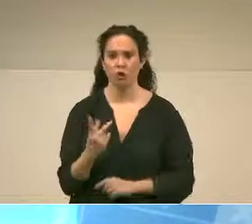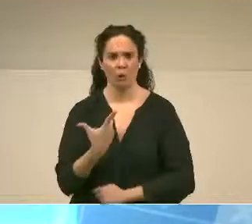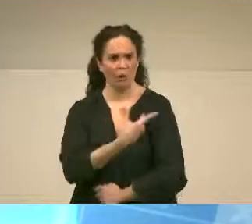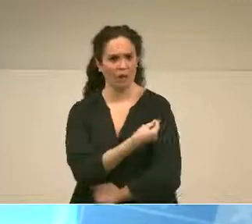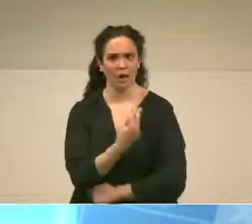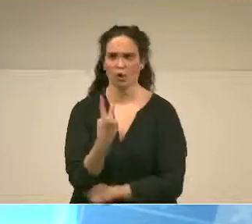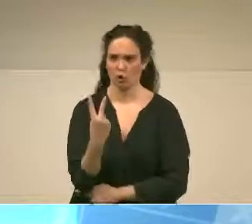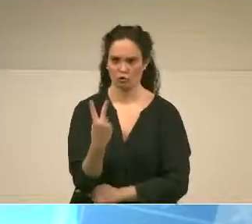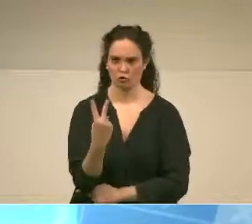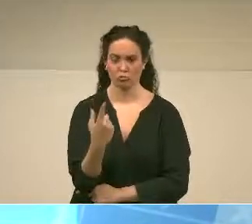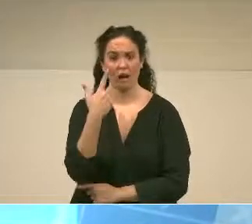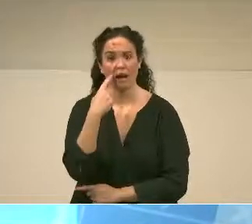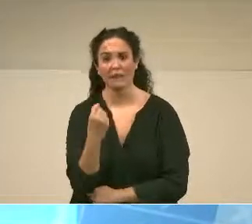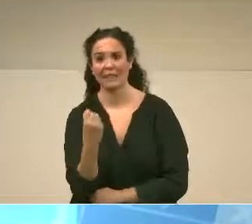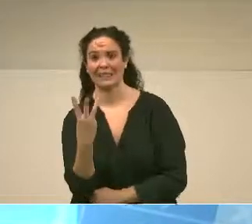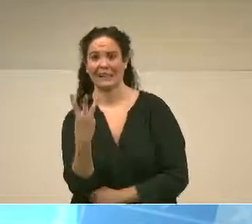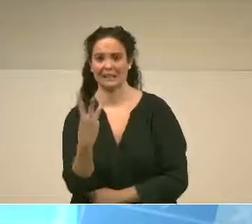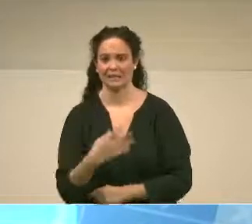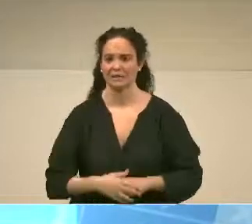una tercera.